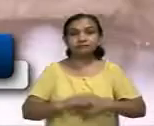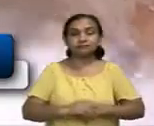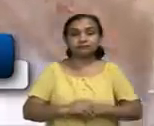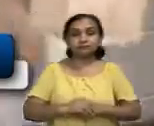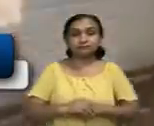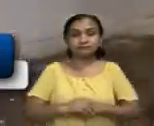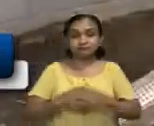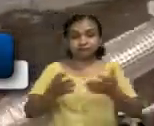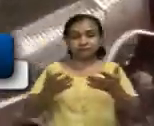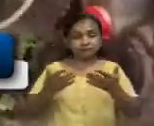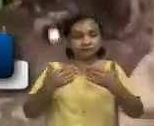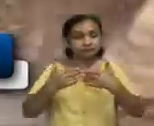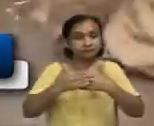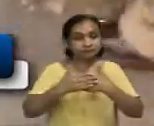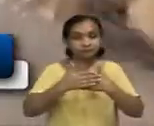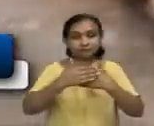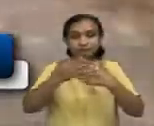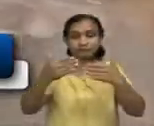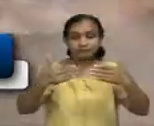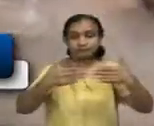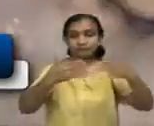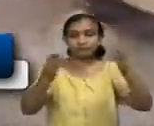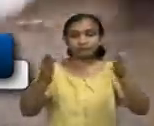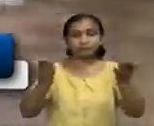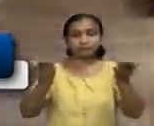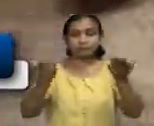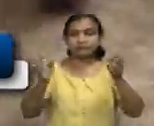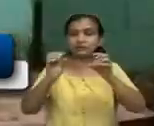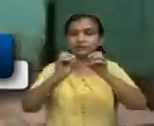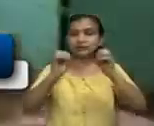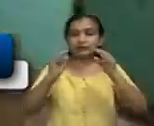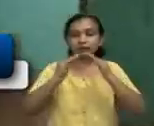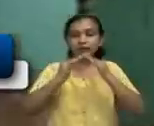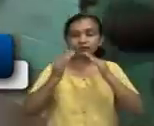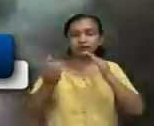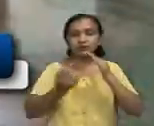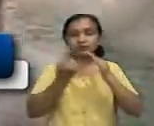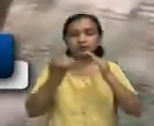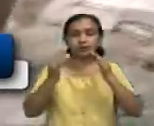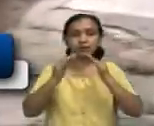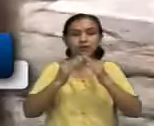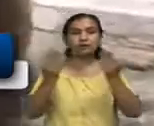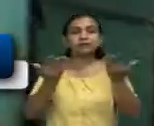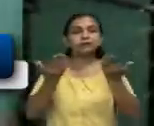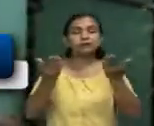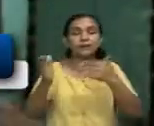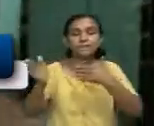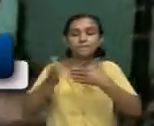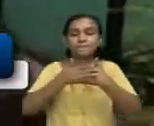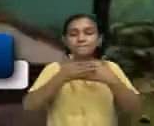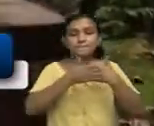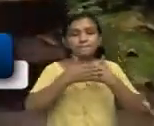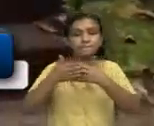quieran abrirle a la brigada de fumigación del MINSA, simplemente porque no están. Eso